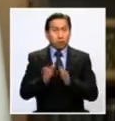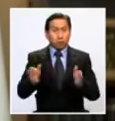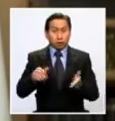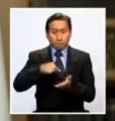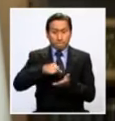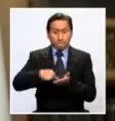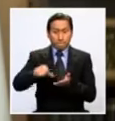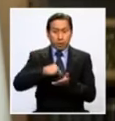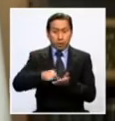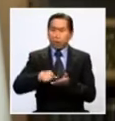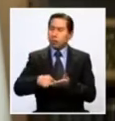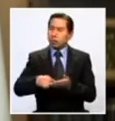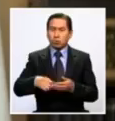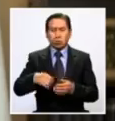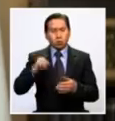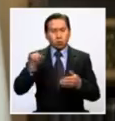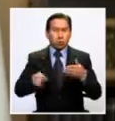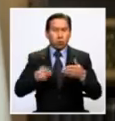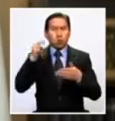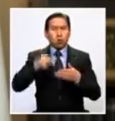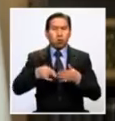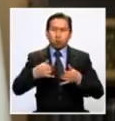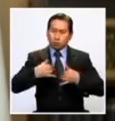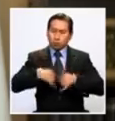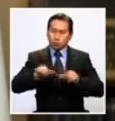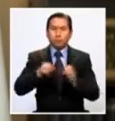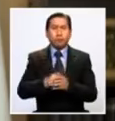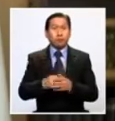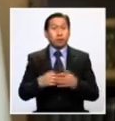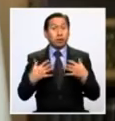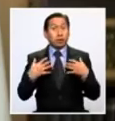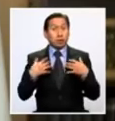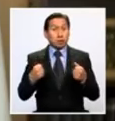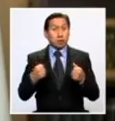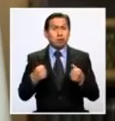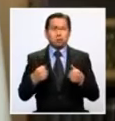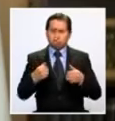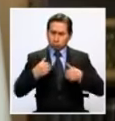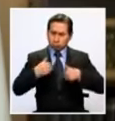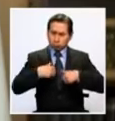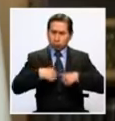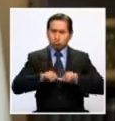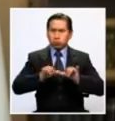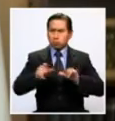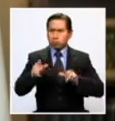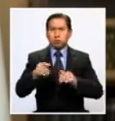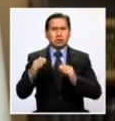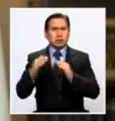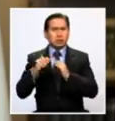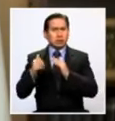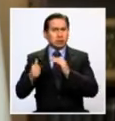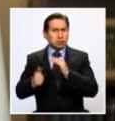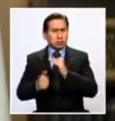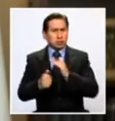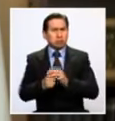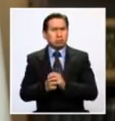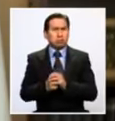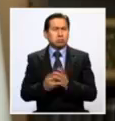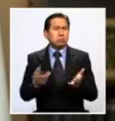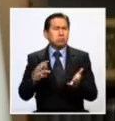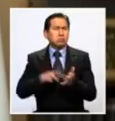paga todo el mes de junio. En salud, seguiremos cumpliendo la cuarentena. Es